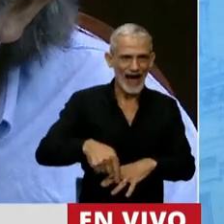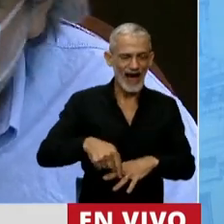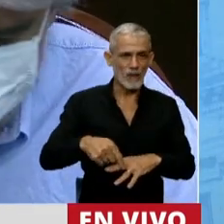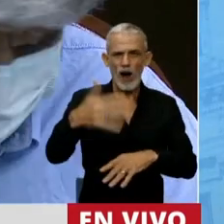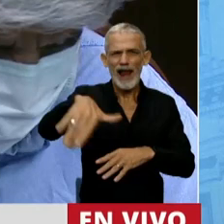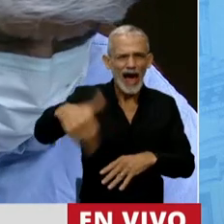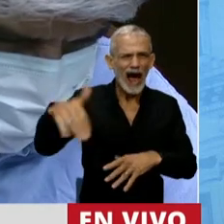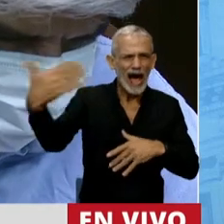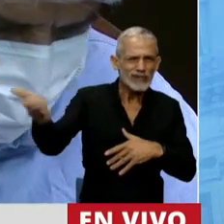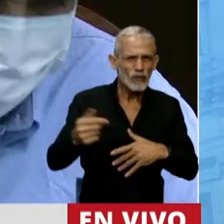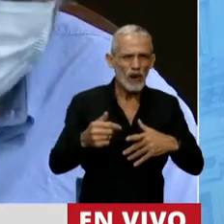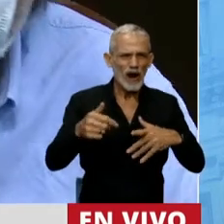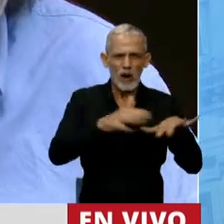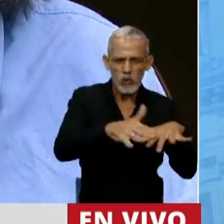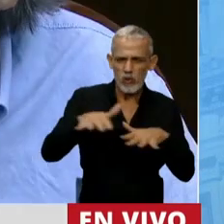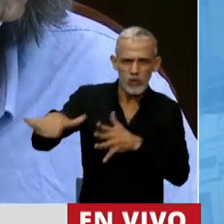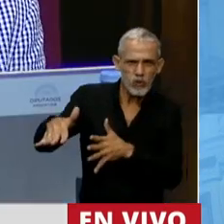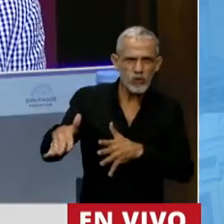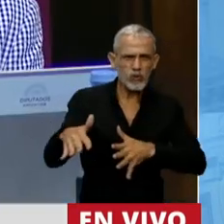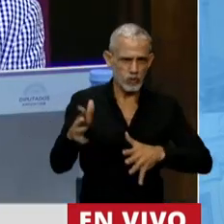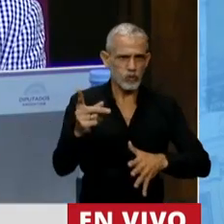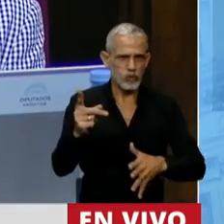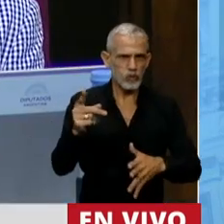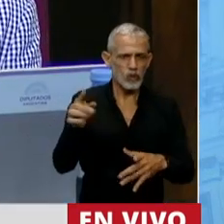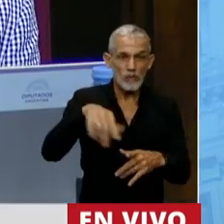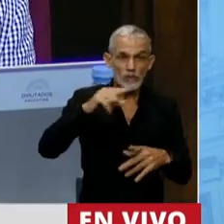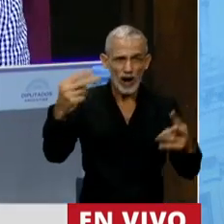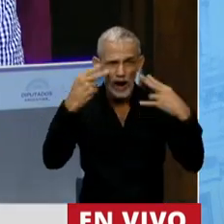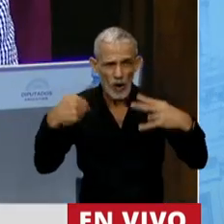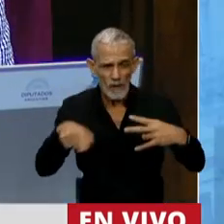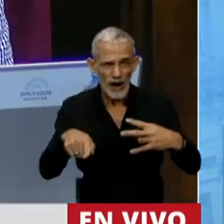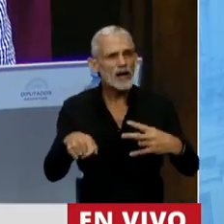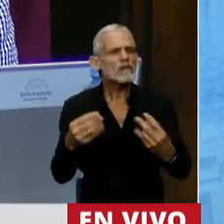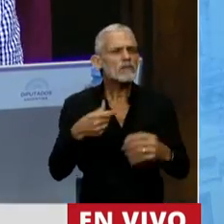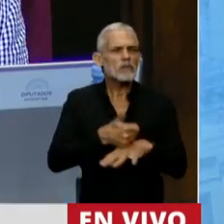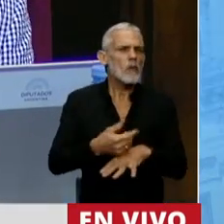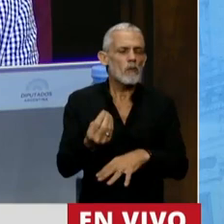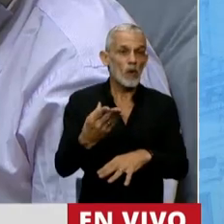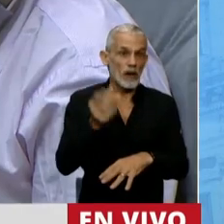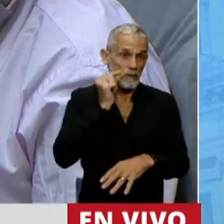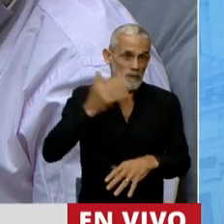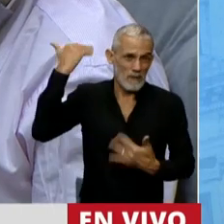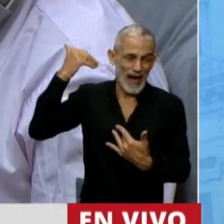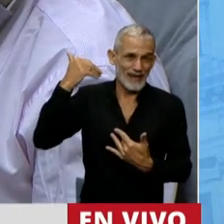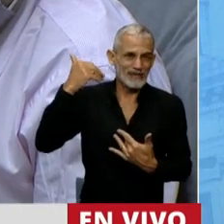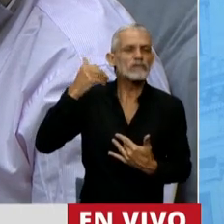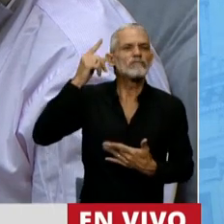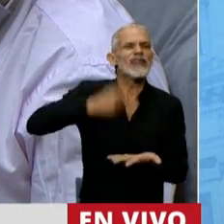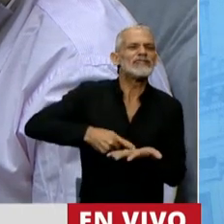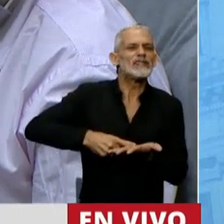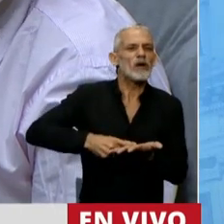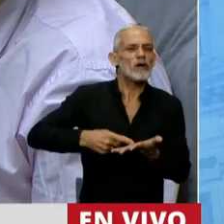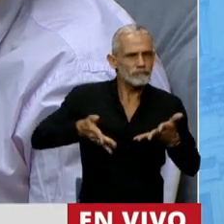en la calle, quienes nos escuchan, estamos porque nuestros padres optaron por la